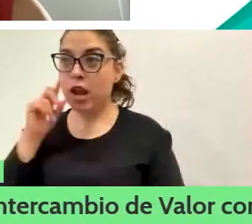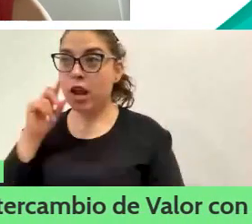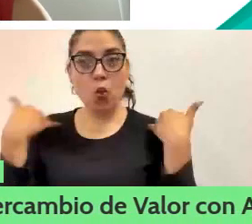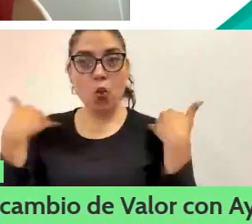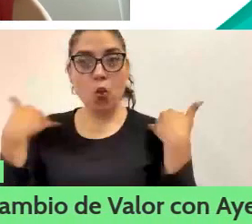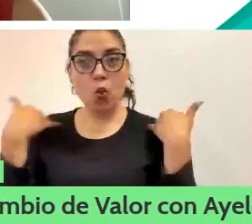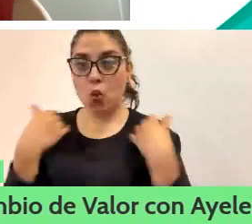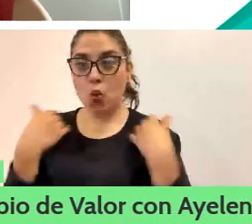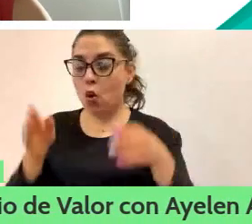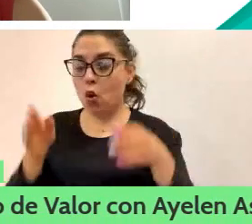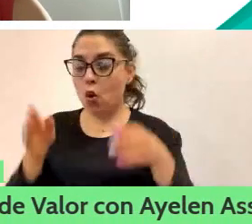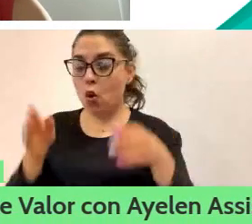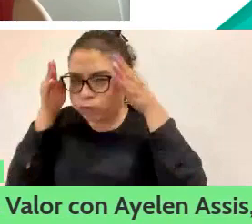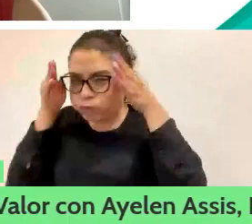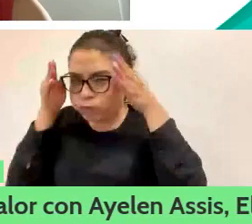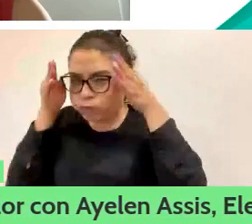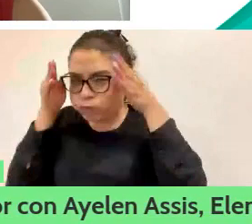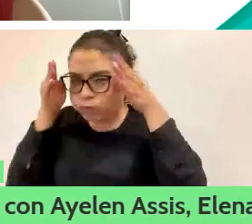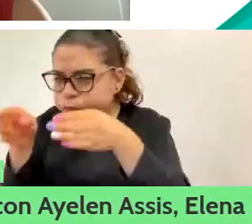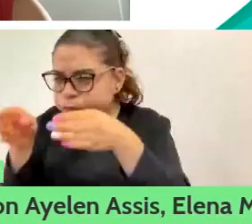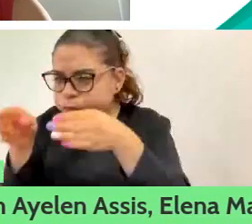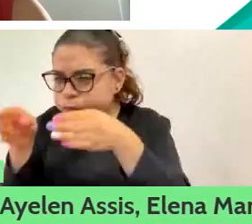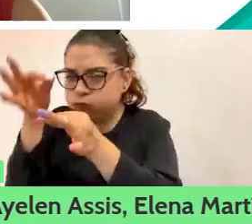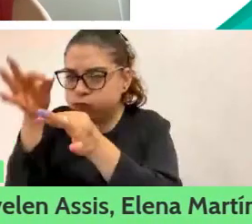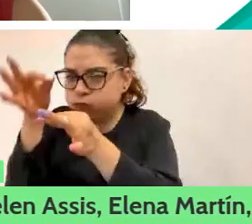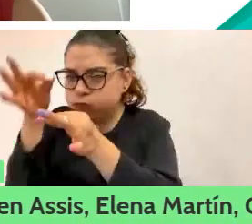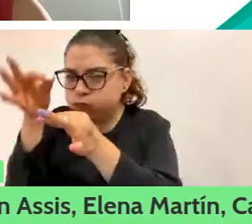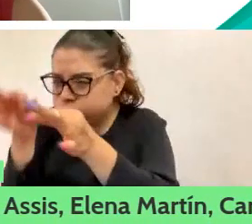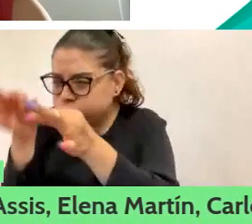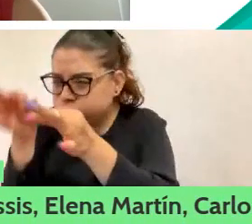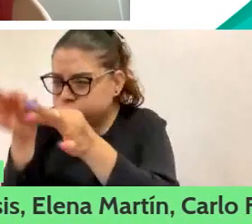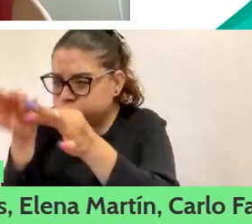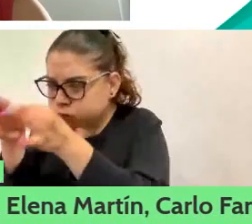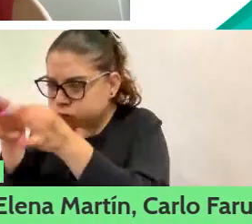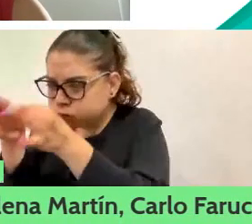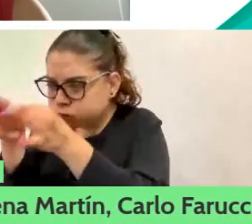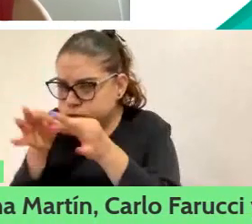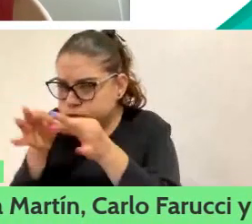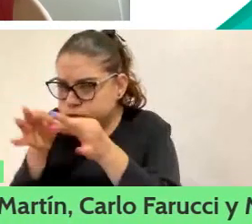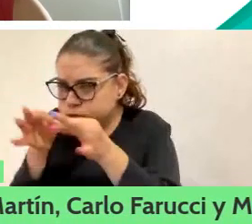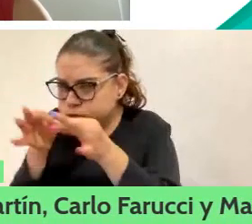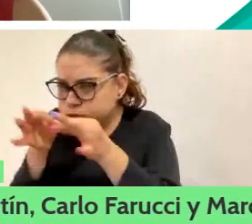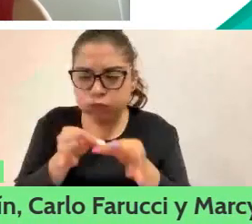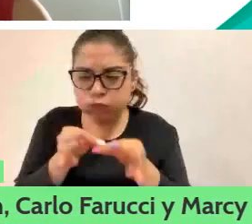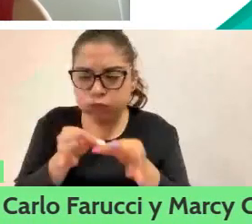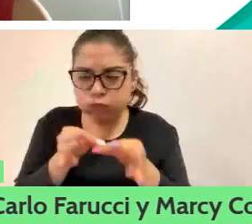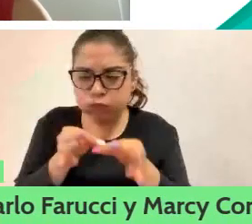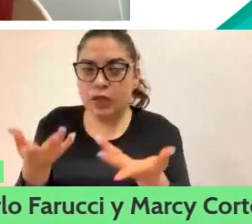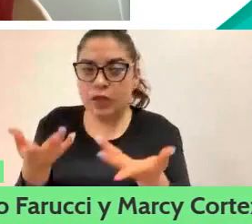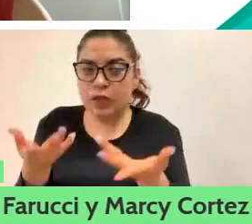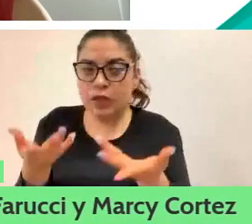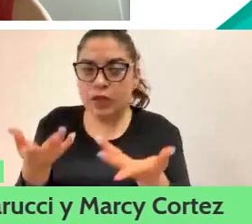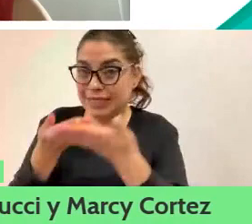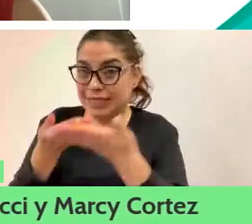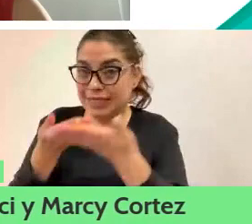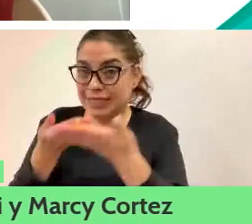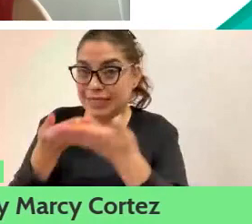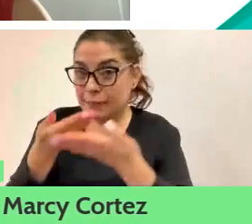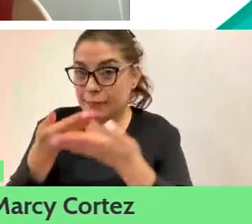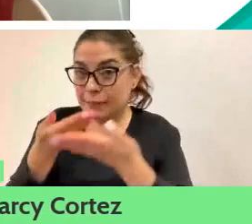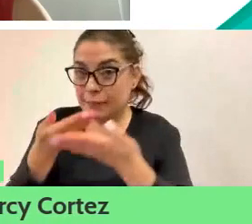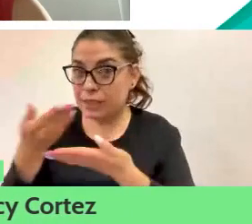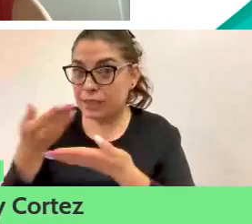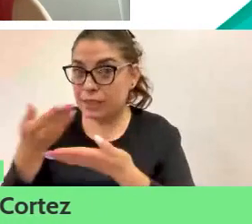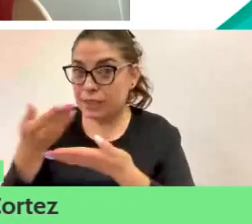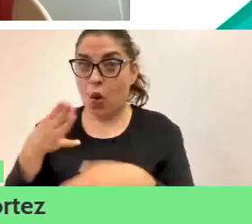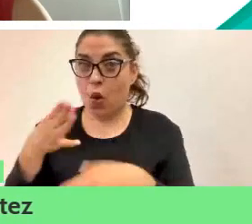son extremadamente detallistas, entonces el servicio que nosotros brindamos de snacks saludables y frutas frescas es